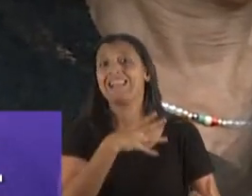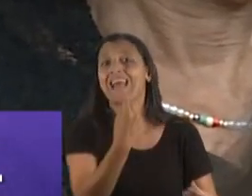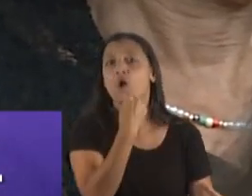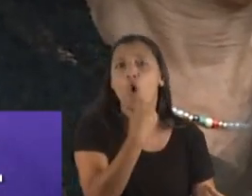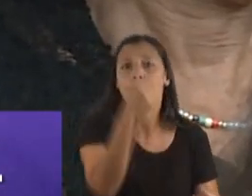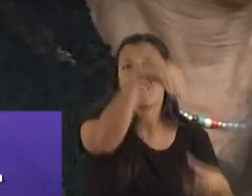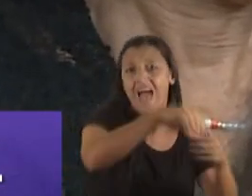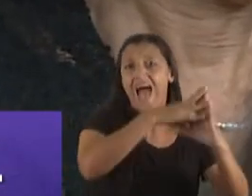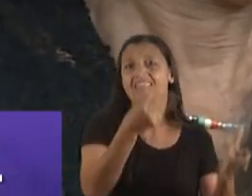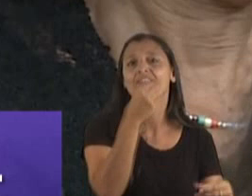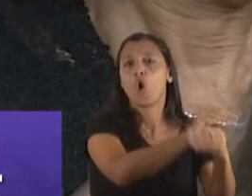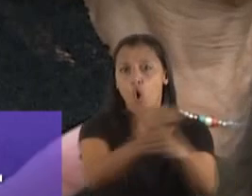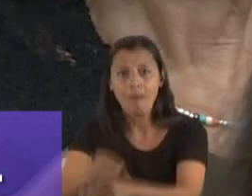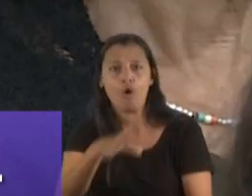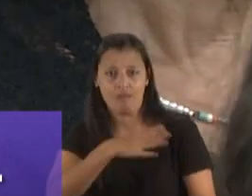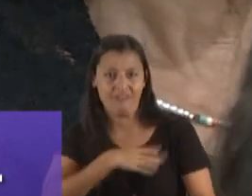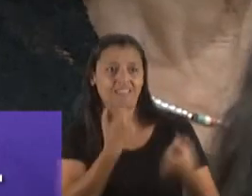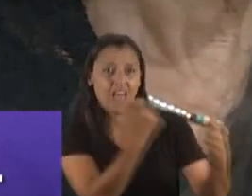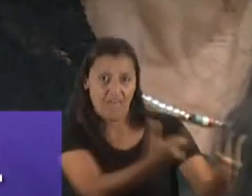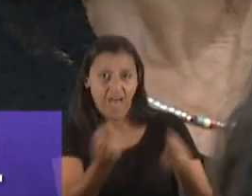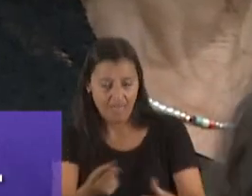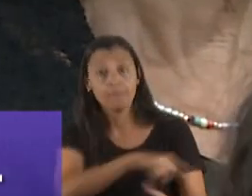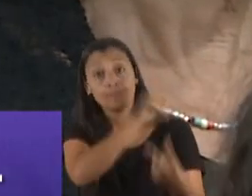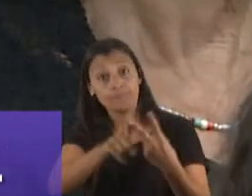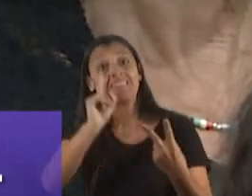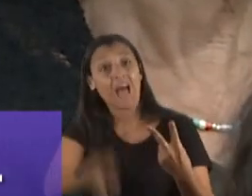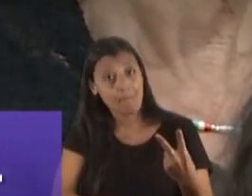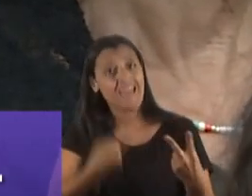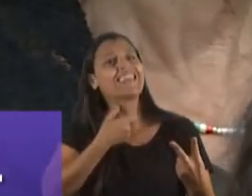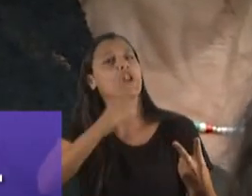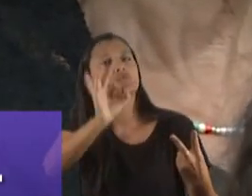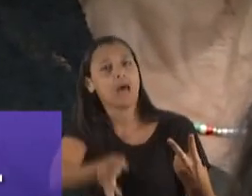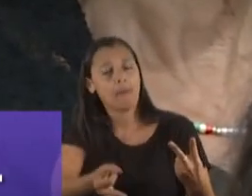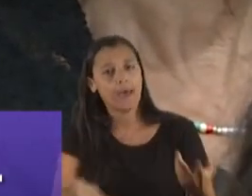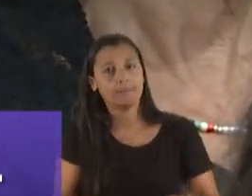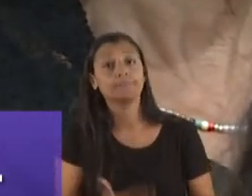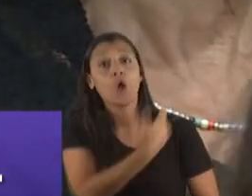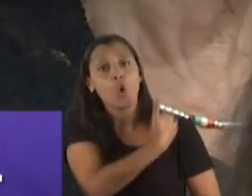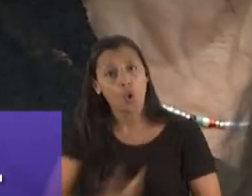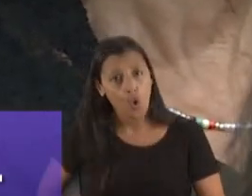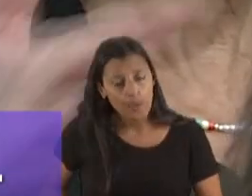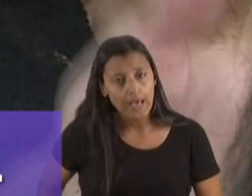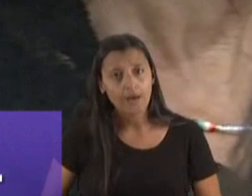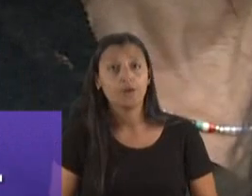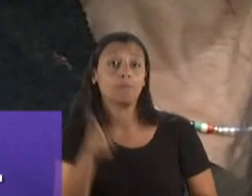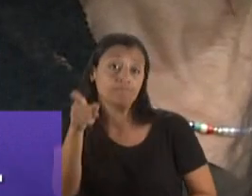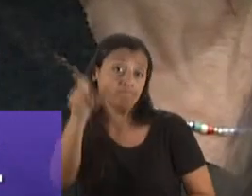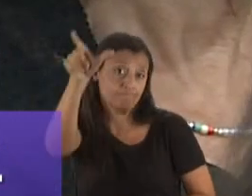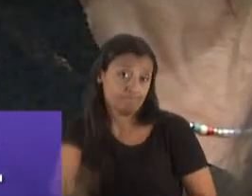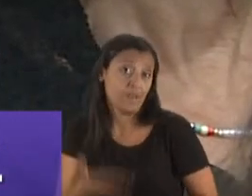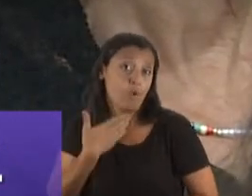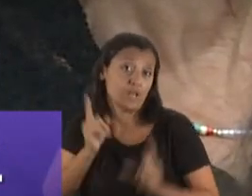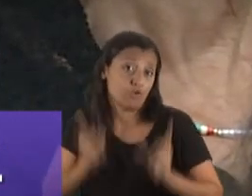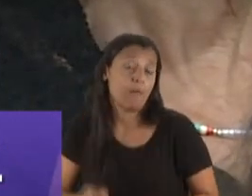consultarlo por eso, y a propósito de la claridad, saber si el gobierno, y usted en particular, o el